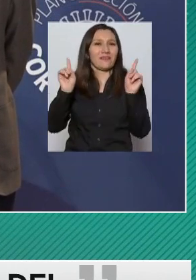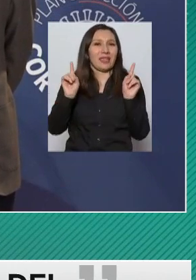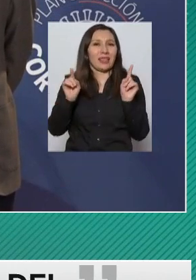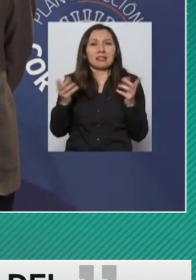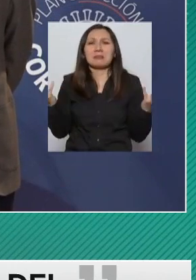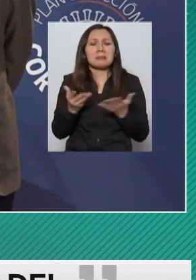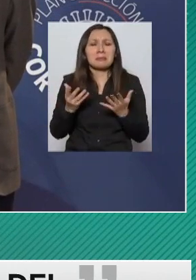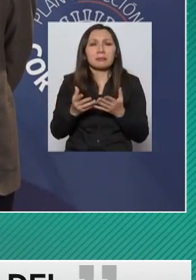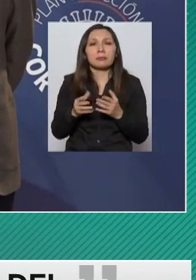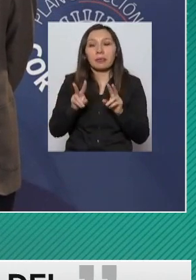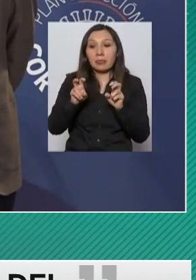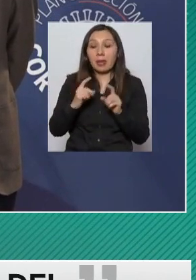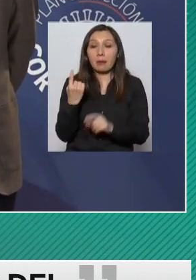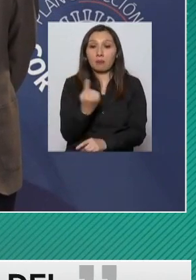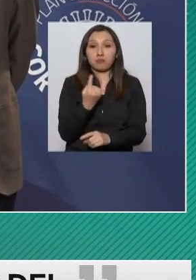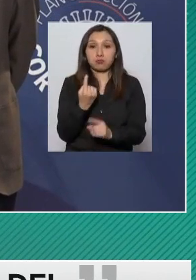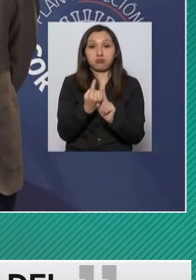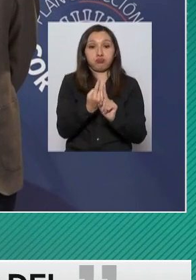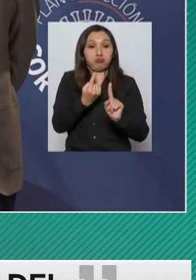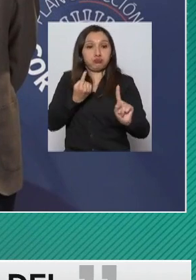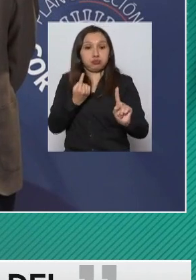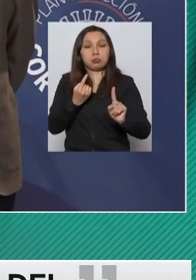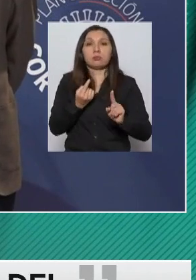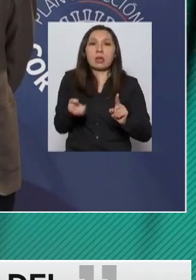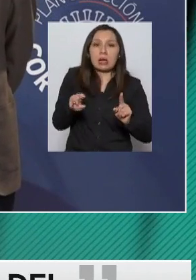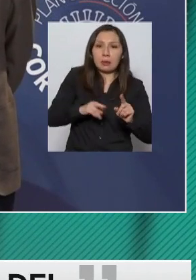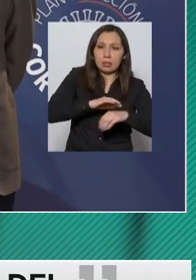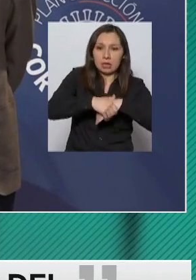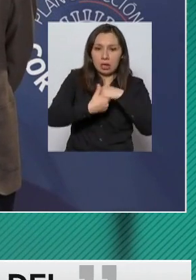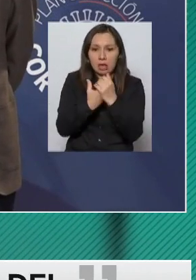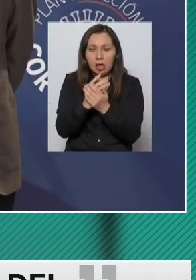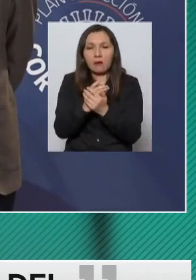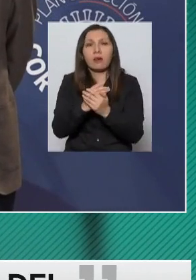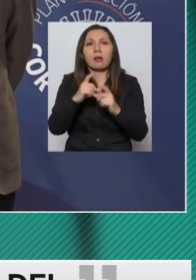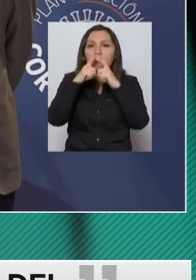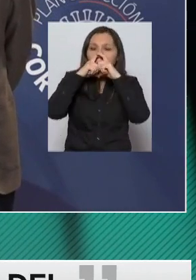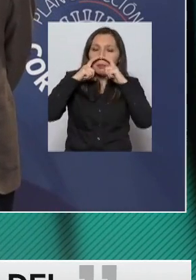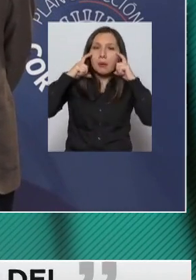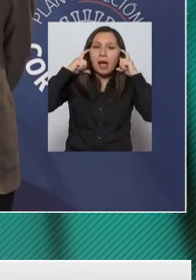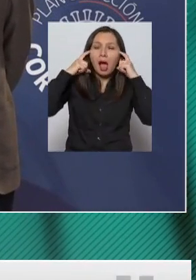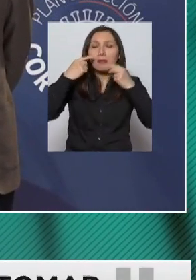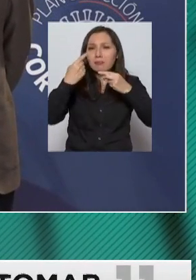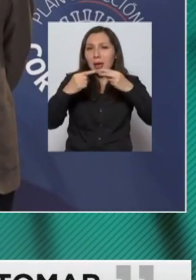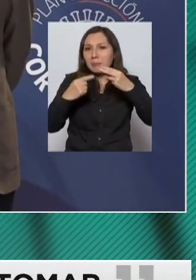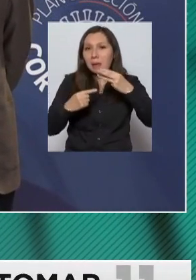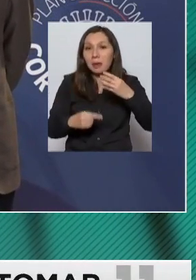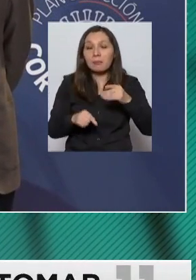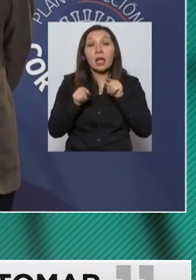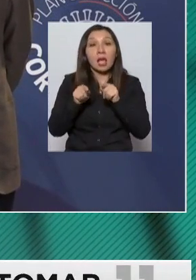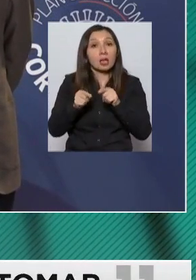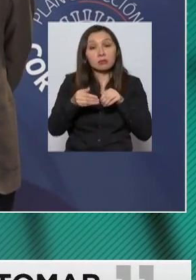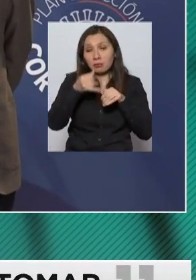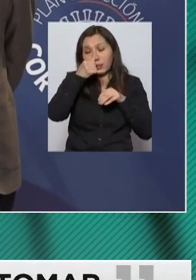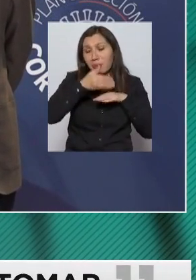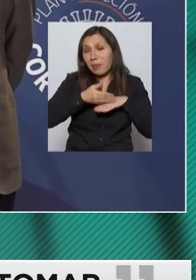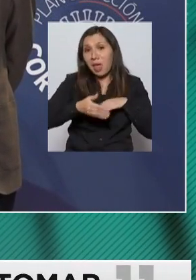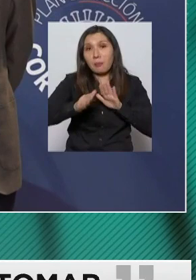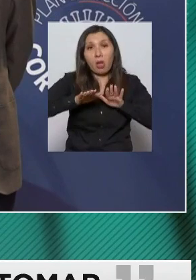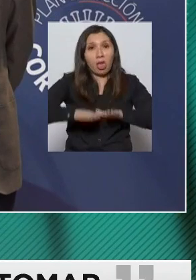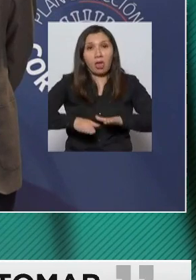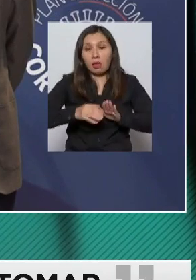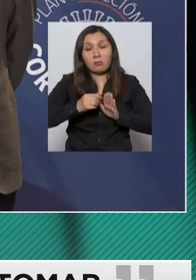en qué medidas de aislamiento social lavado de manos uso de mascarilla etcétera se van a prolongar por